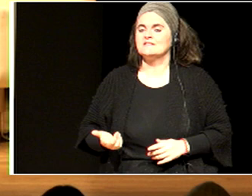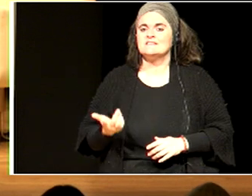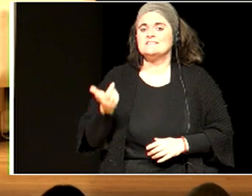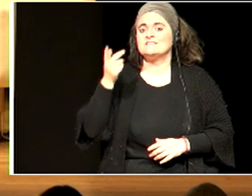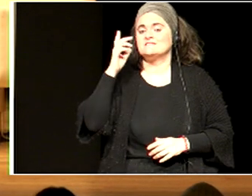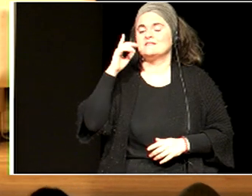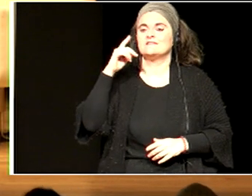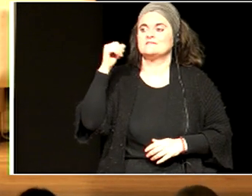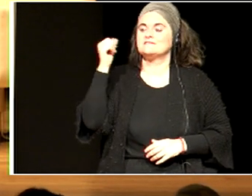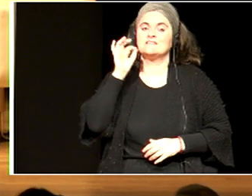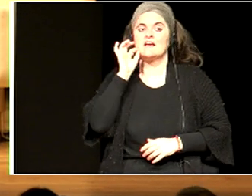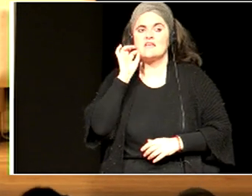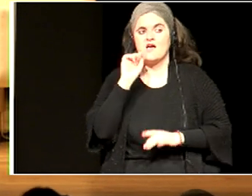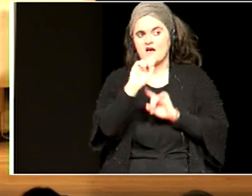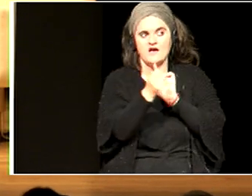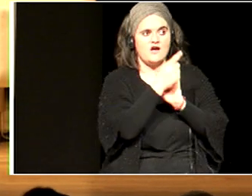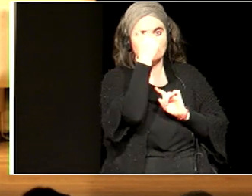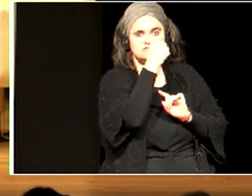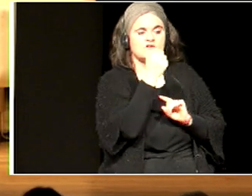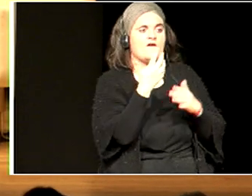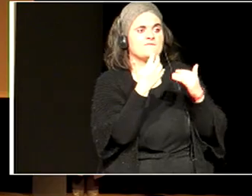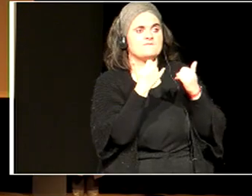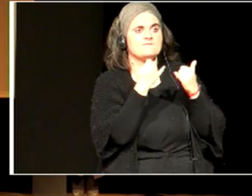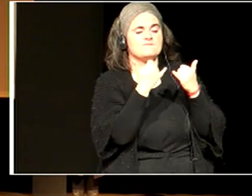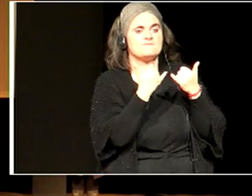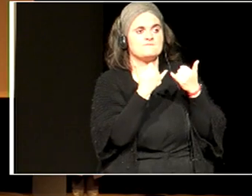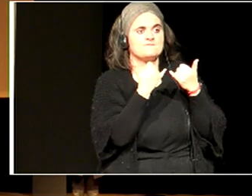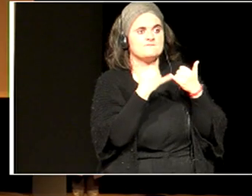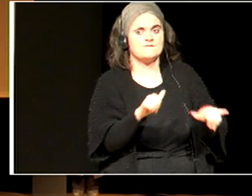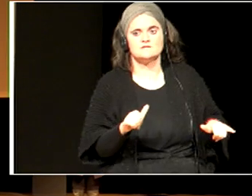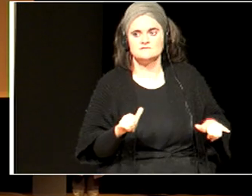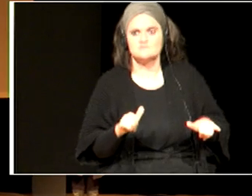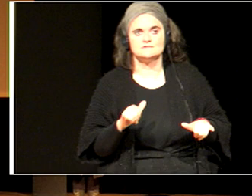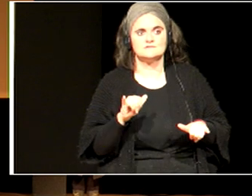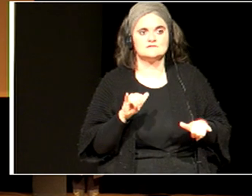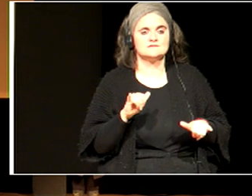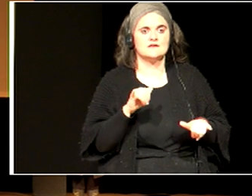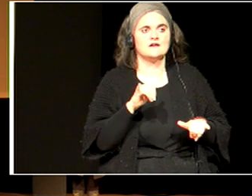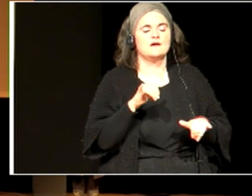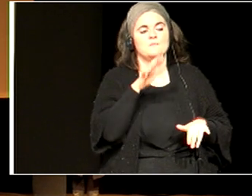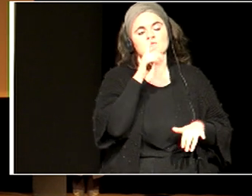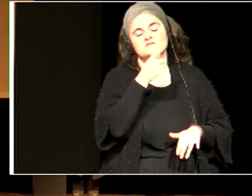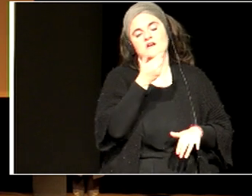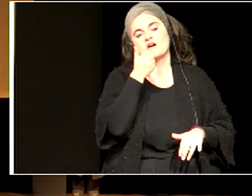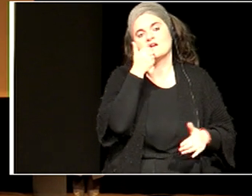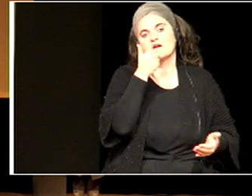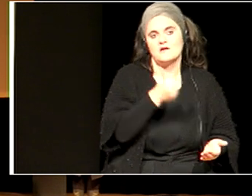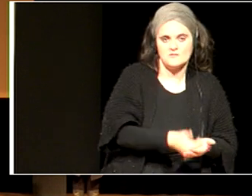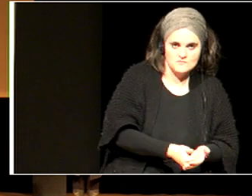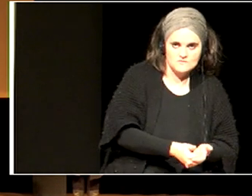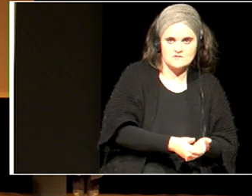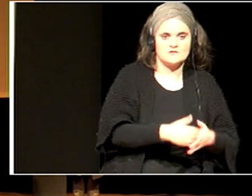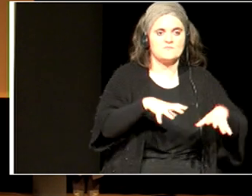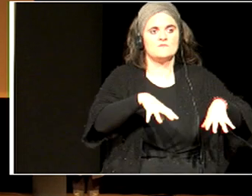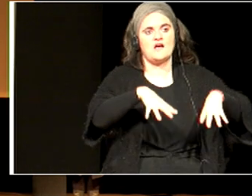encuentra a uno que hace una fiesta por último otra cosa que hacer vive ahí llegó un ruido el castillo chico qué hago yo no he tenido un mal día no blancanieves